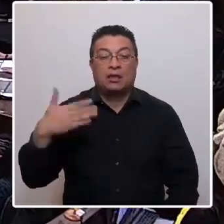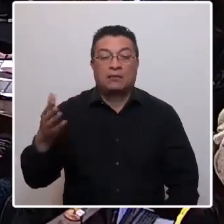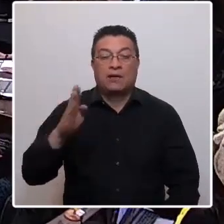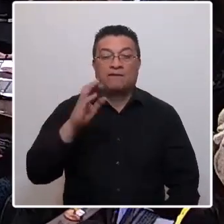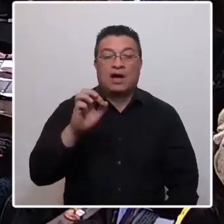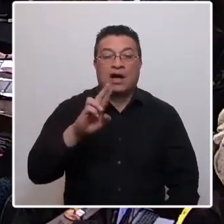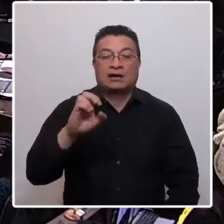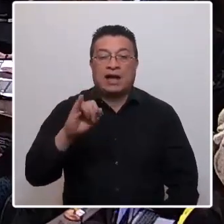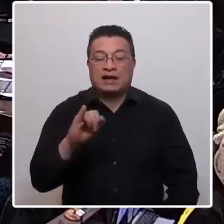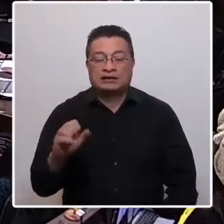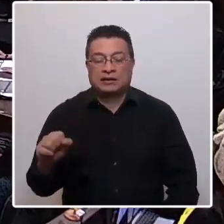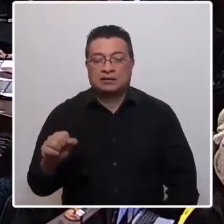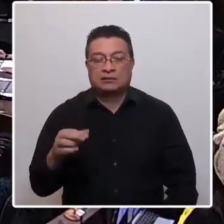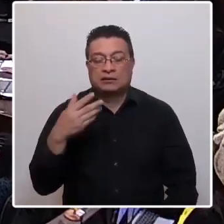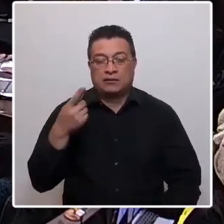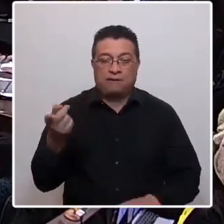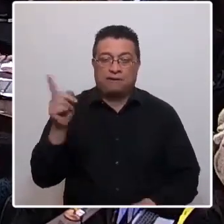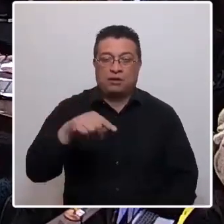Barraza. Regresamos 15:30.